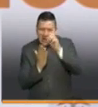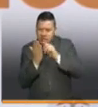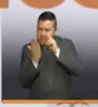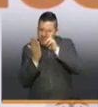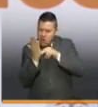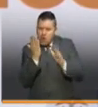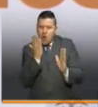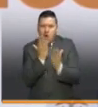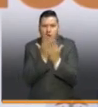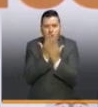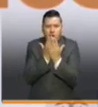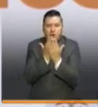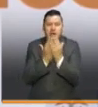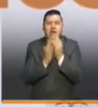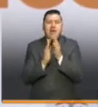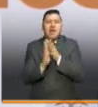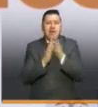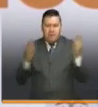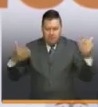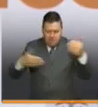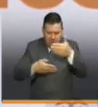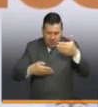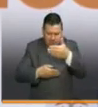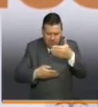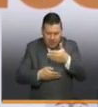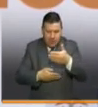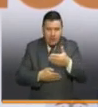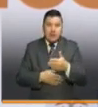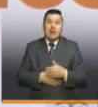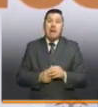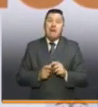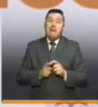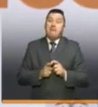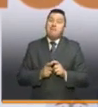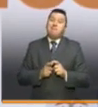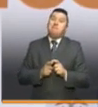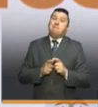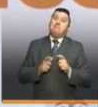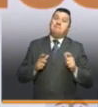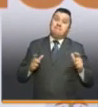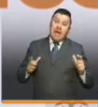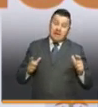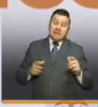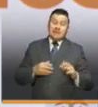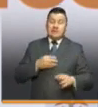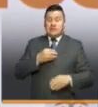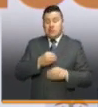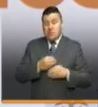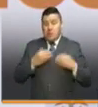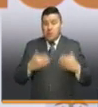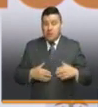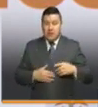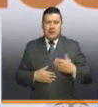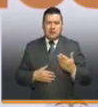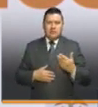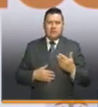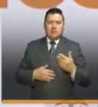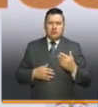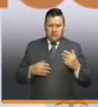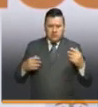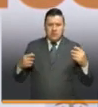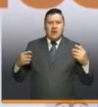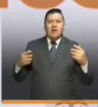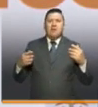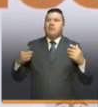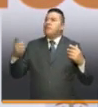complementar entonces la información de todo el registro pero gran parte tenemos adicionalmente cuando hacemos los cruces entre los